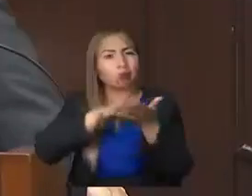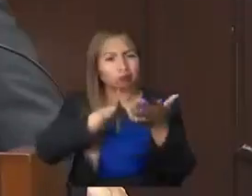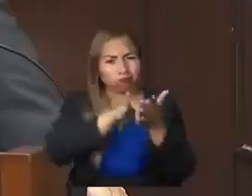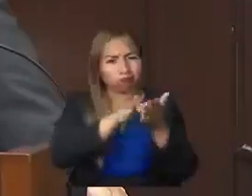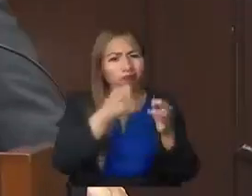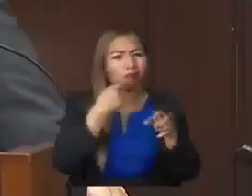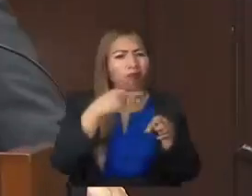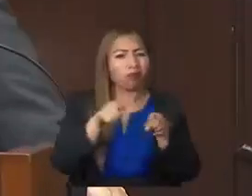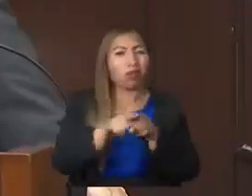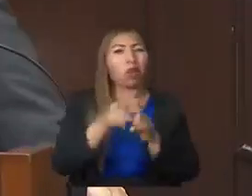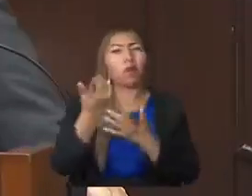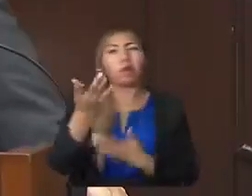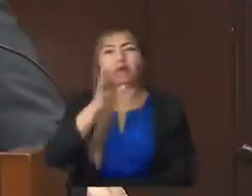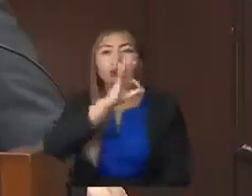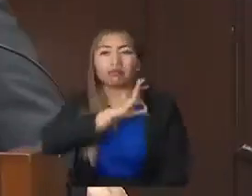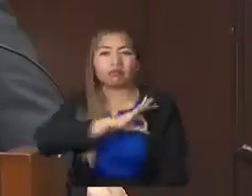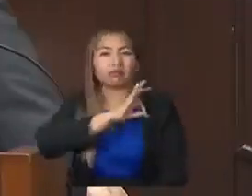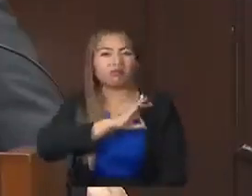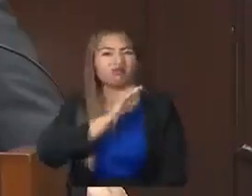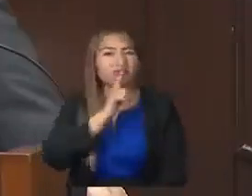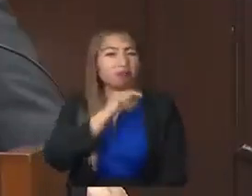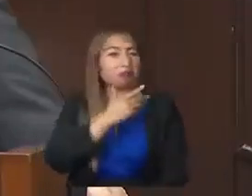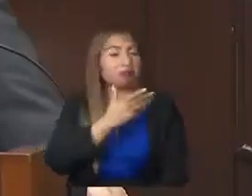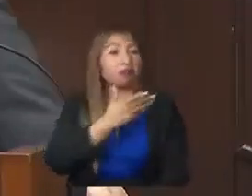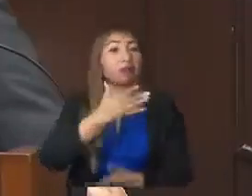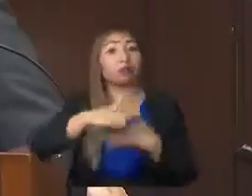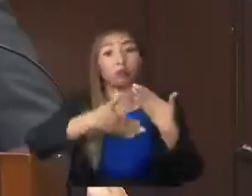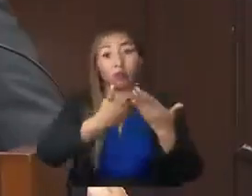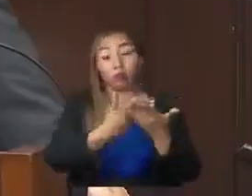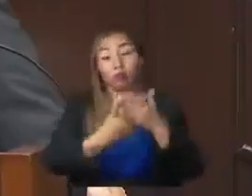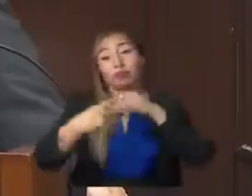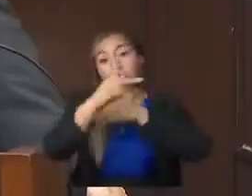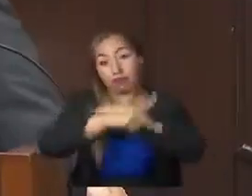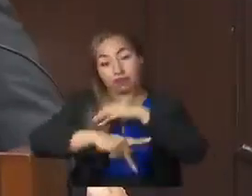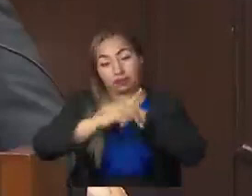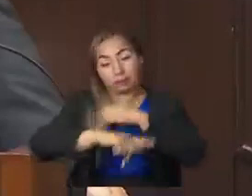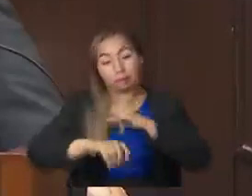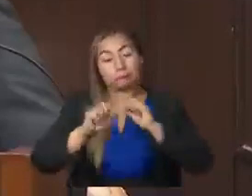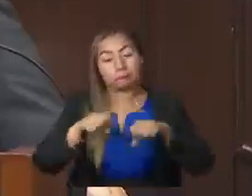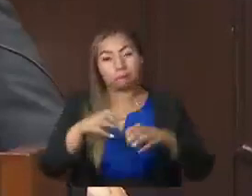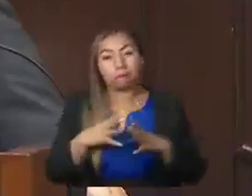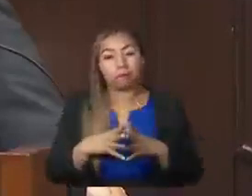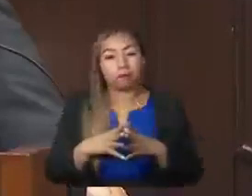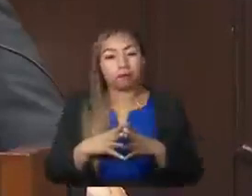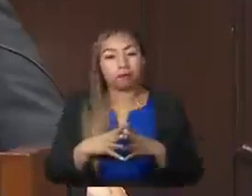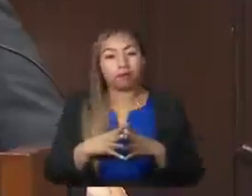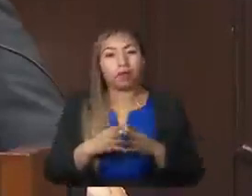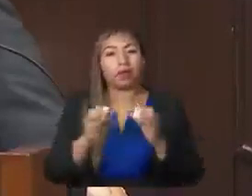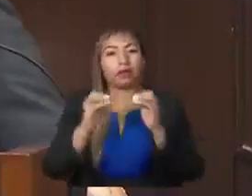de beneficios para el país, más que en la cantidad de leyes.